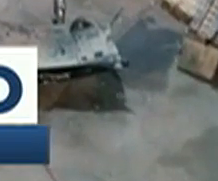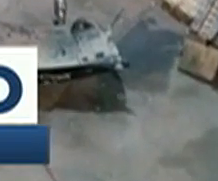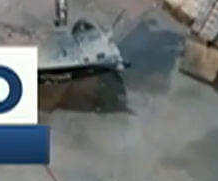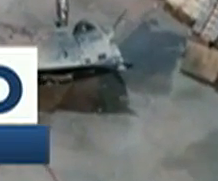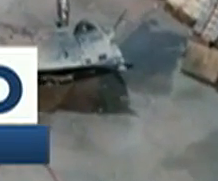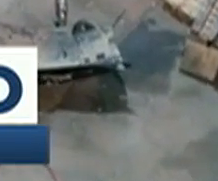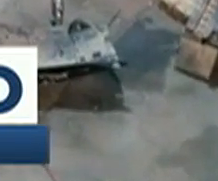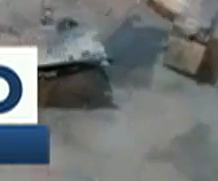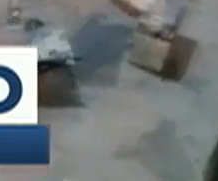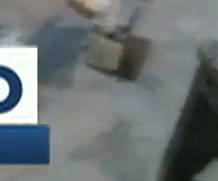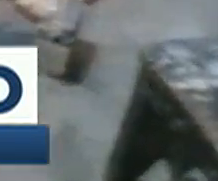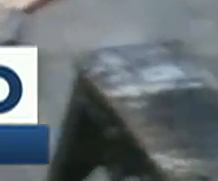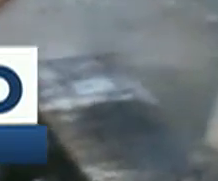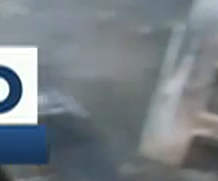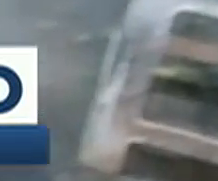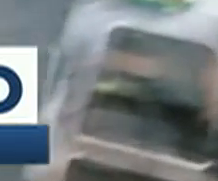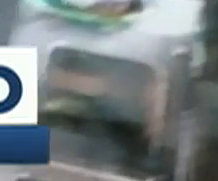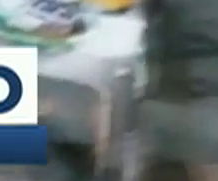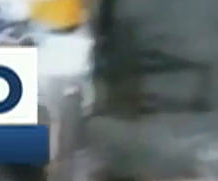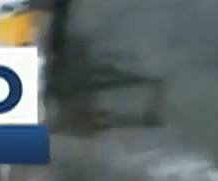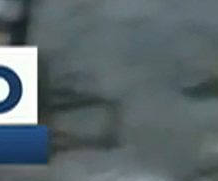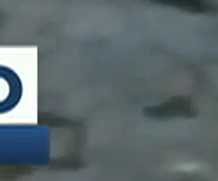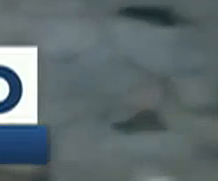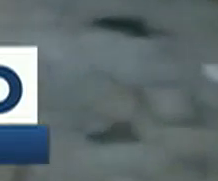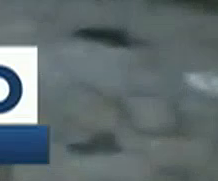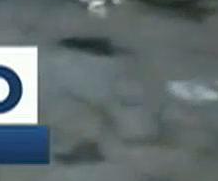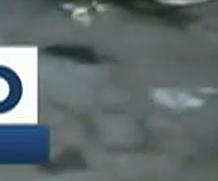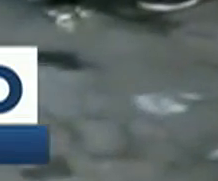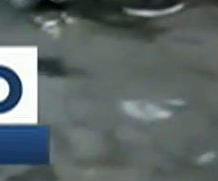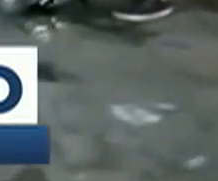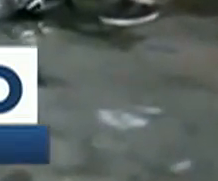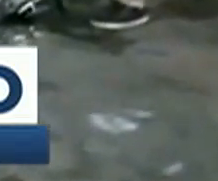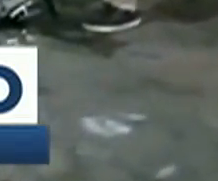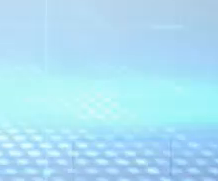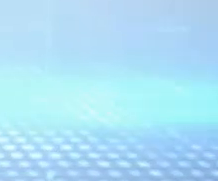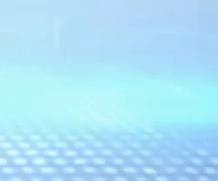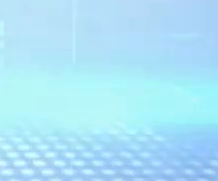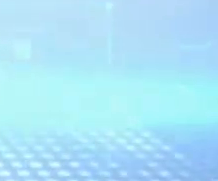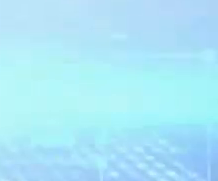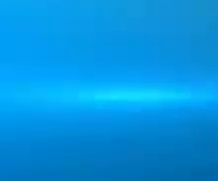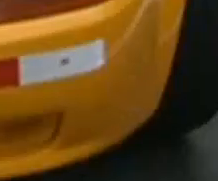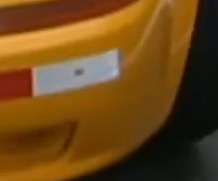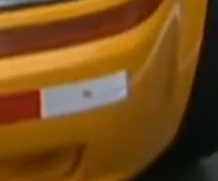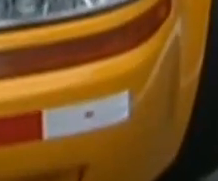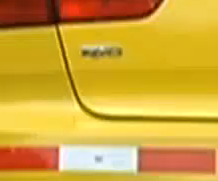de dudosa procedencia.